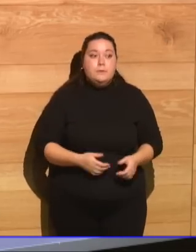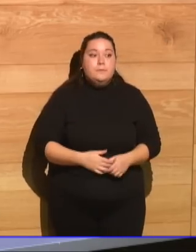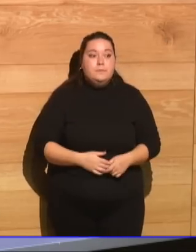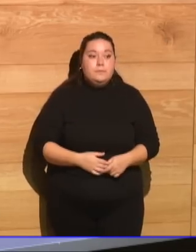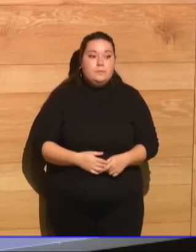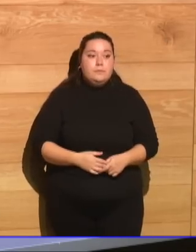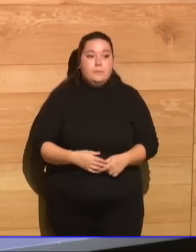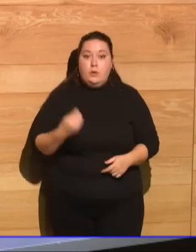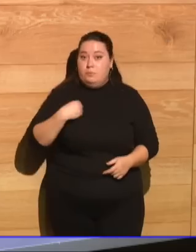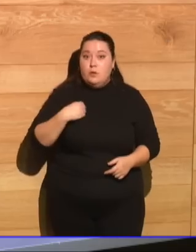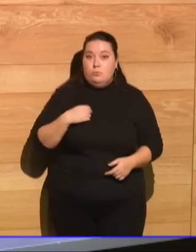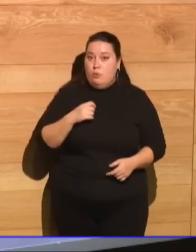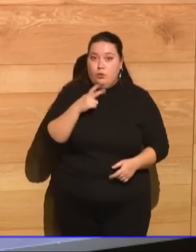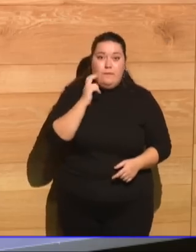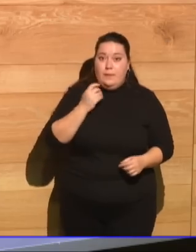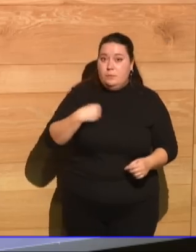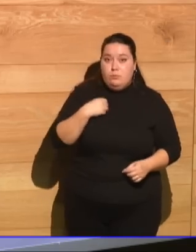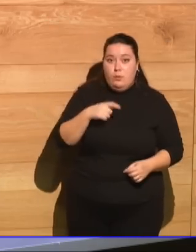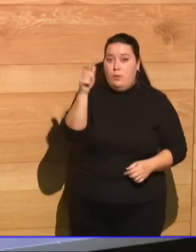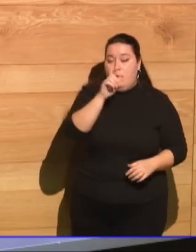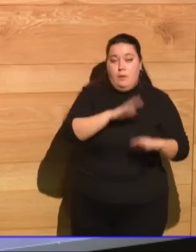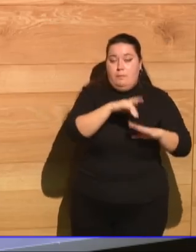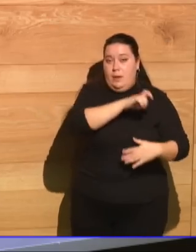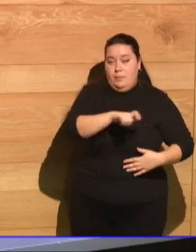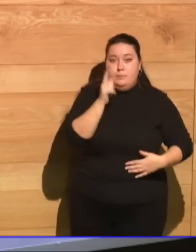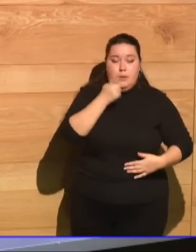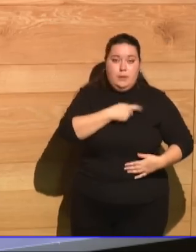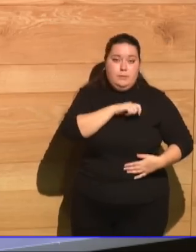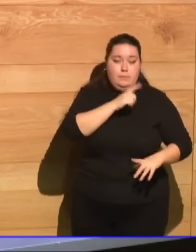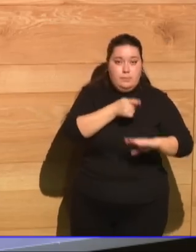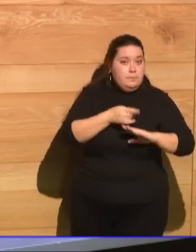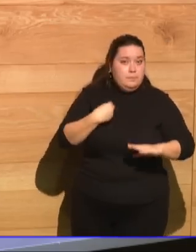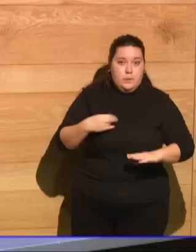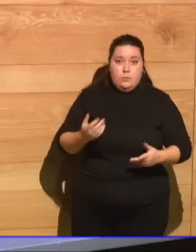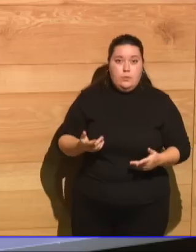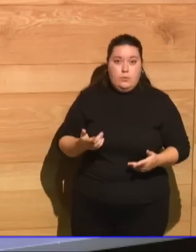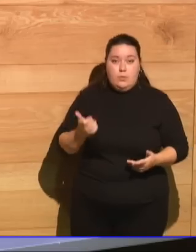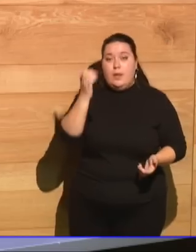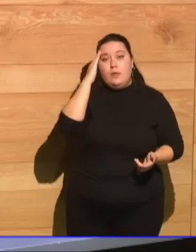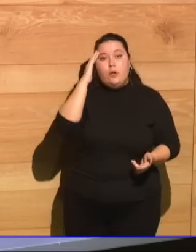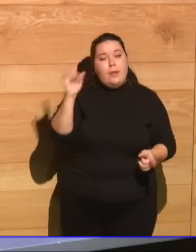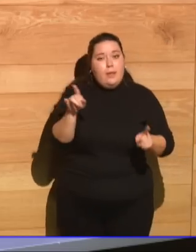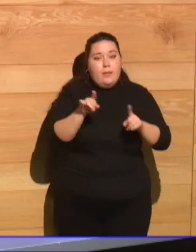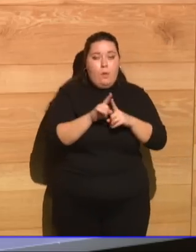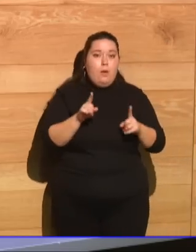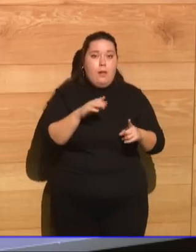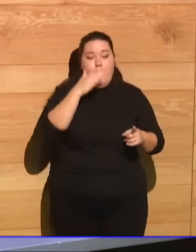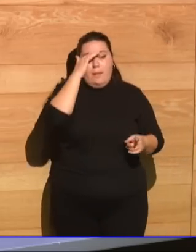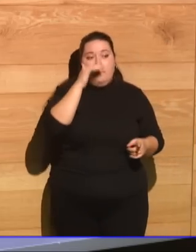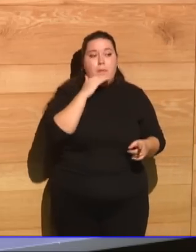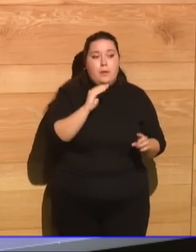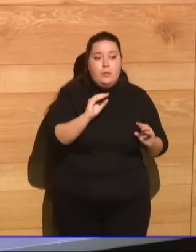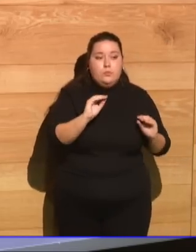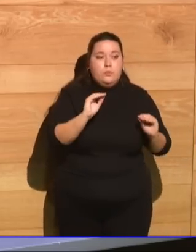con los directores españoles. Luego, cada uno ideológicamente es de donde sea, pero por muy extremo que sea en su ideología, su padre es el Su padre gobernador sí.